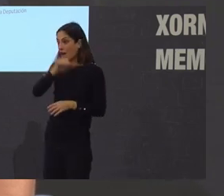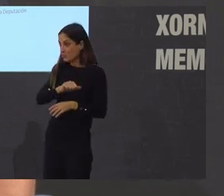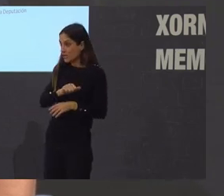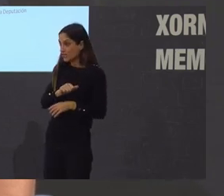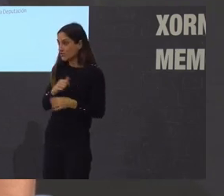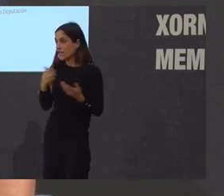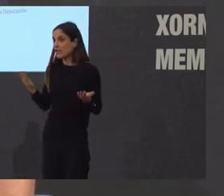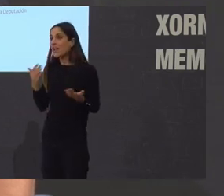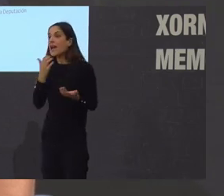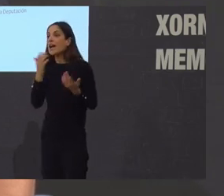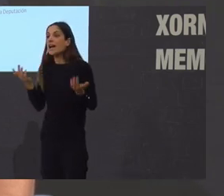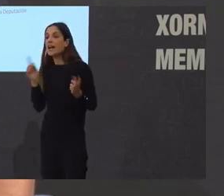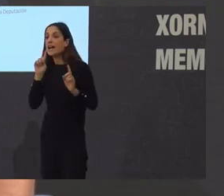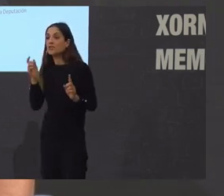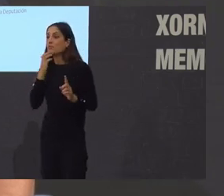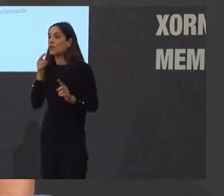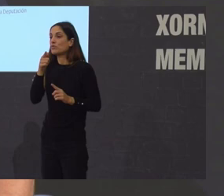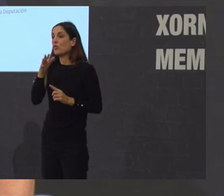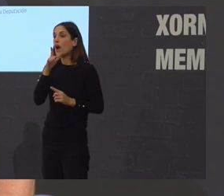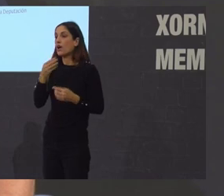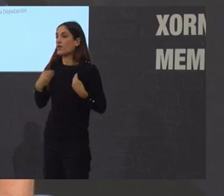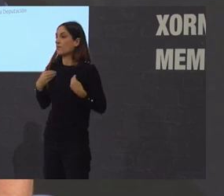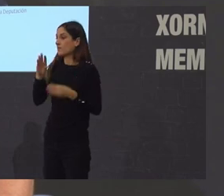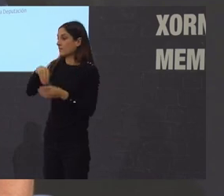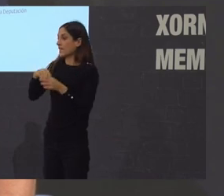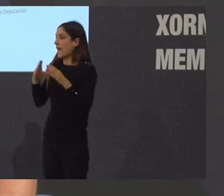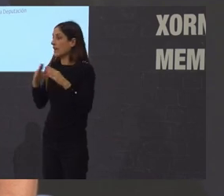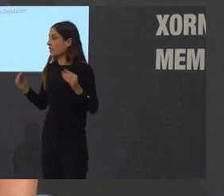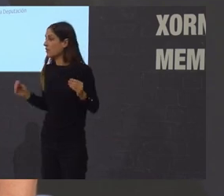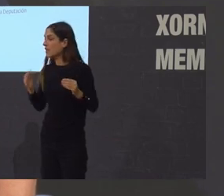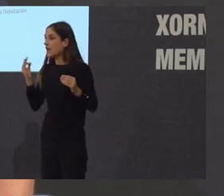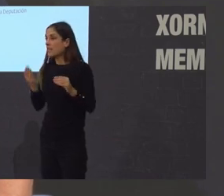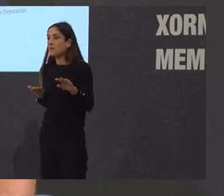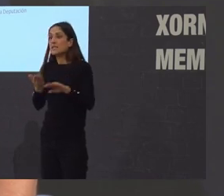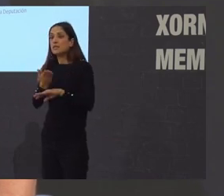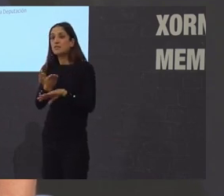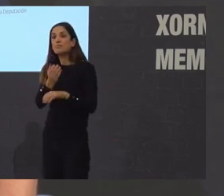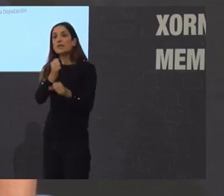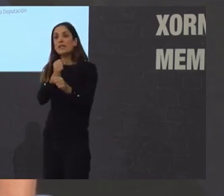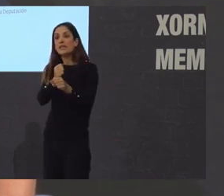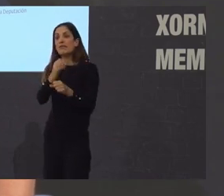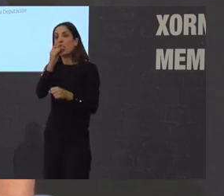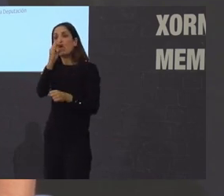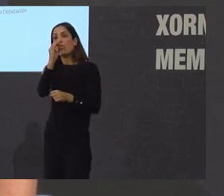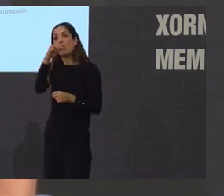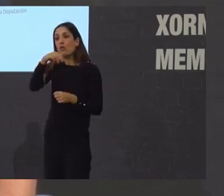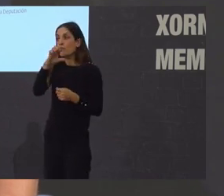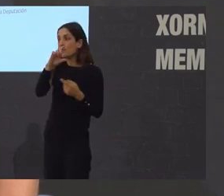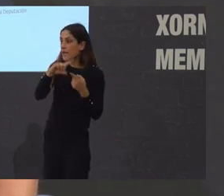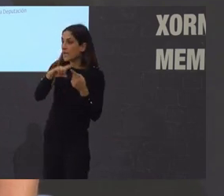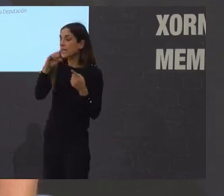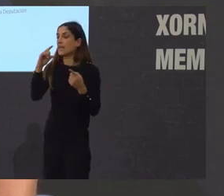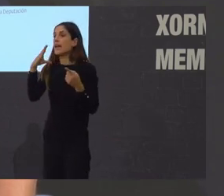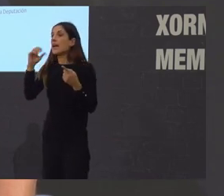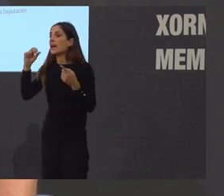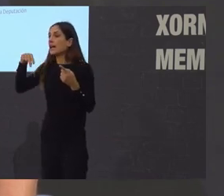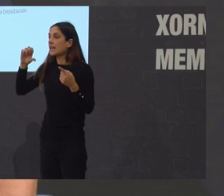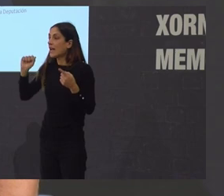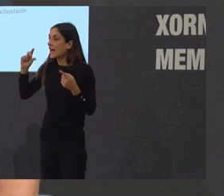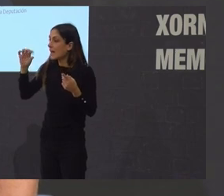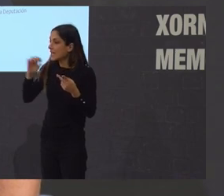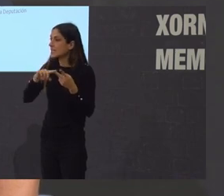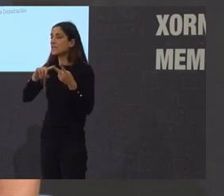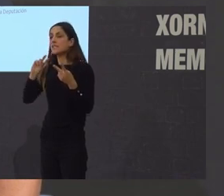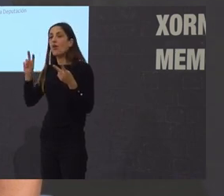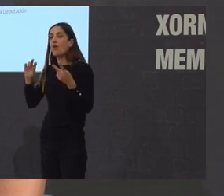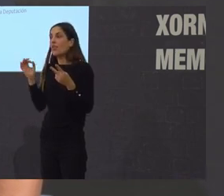en Andalucía, tienes que acabar pidiendo trabajo a un Entrecanales, a un Domecq, a un Álvarez de Pickman. Tienes